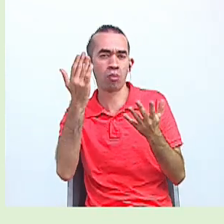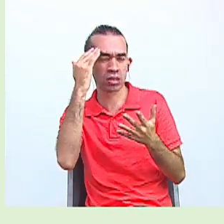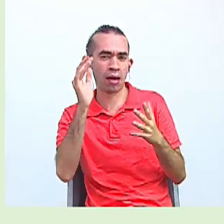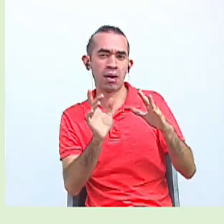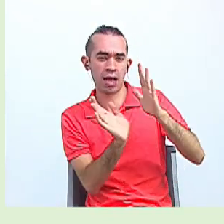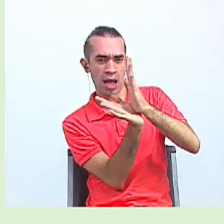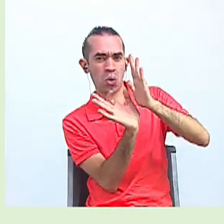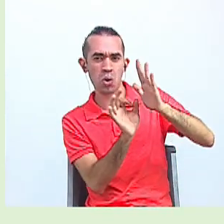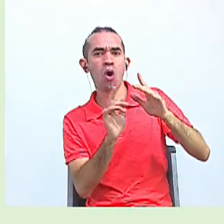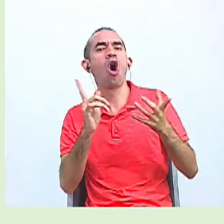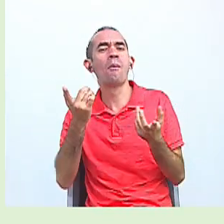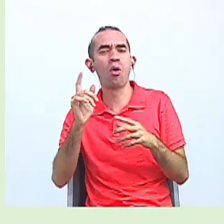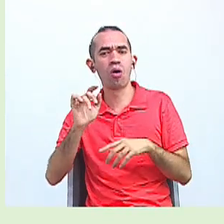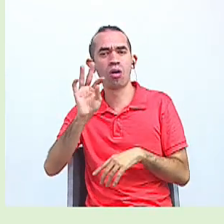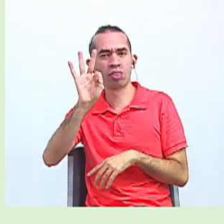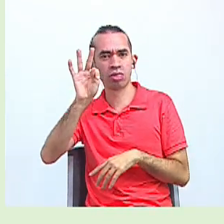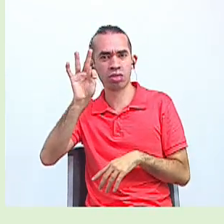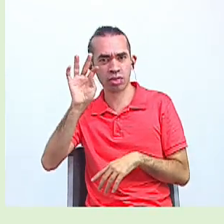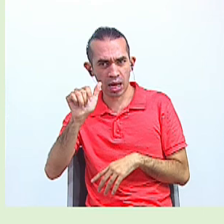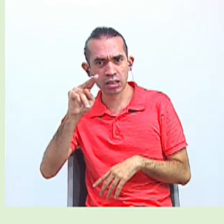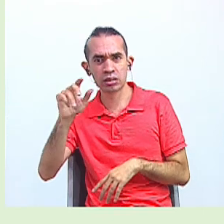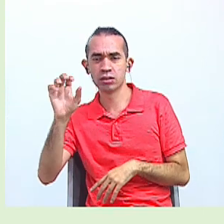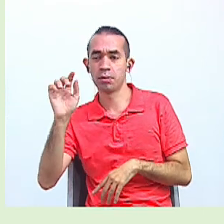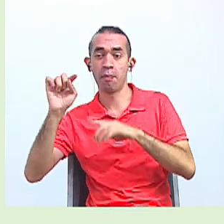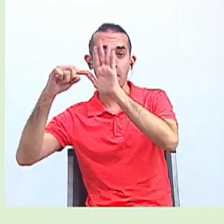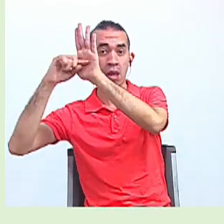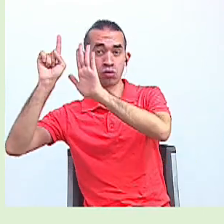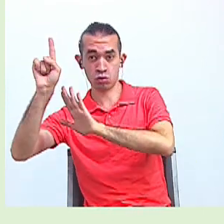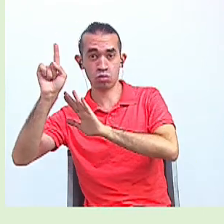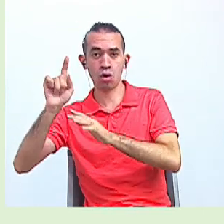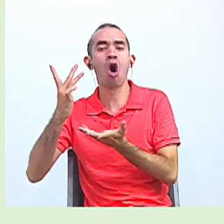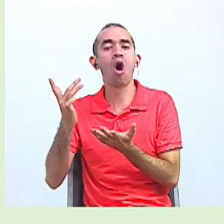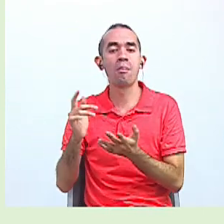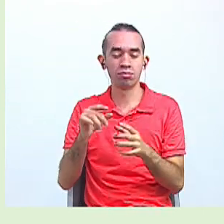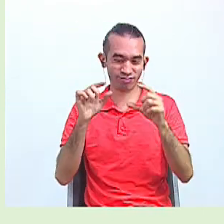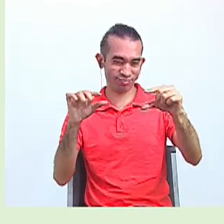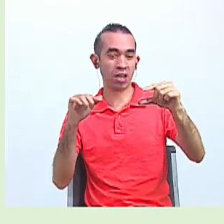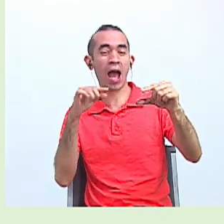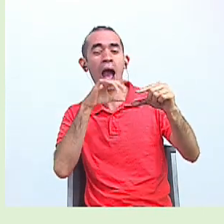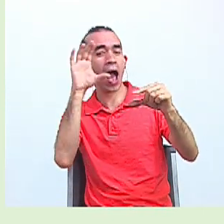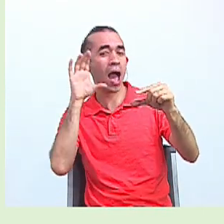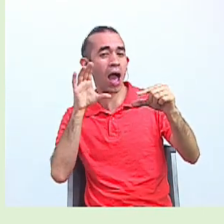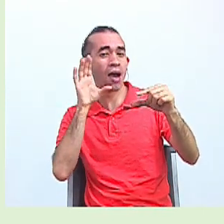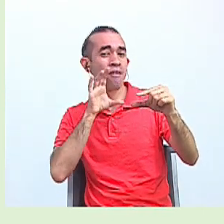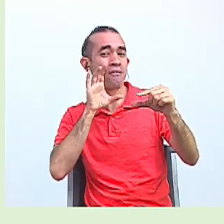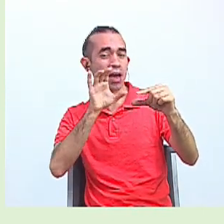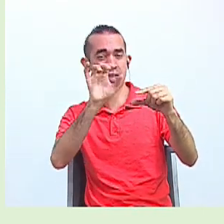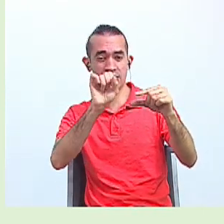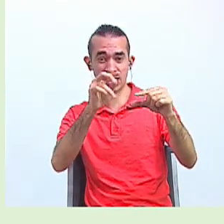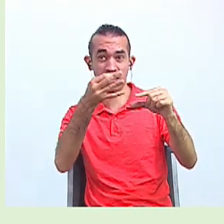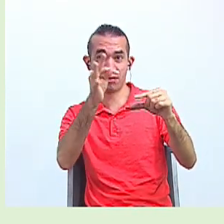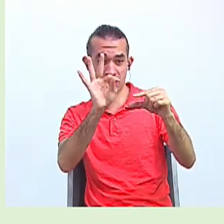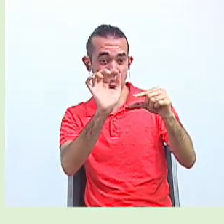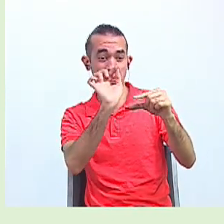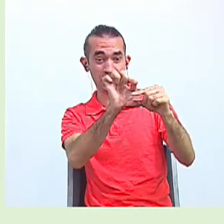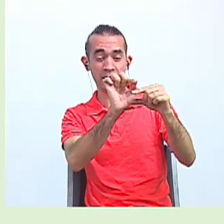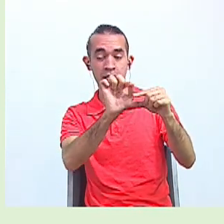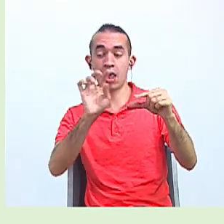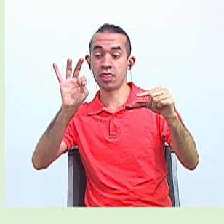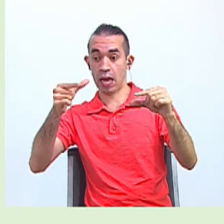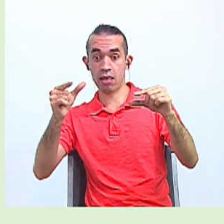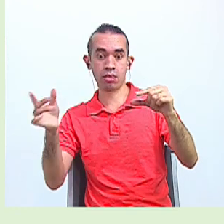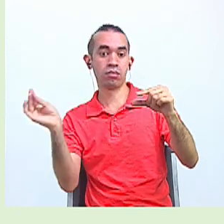En la calculadora lo pueden hacer con Shift Tan, que sería de la siguiente manera. shift down de 400